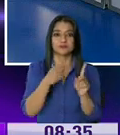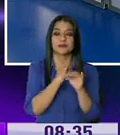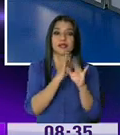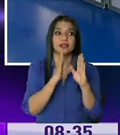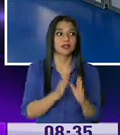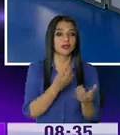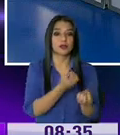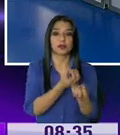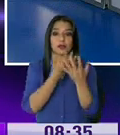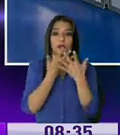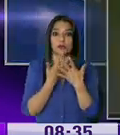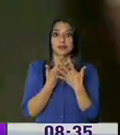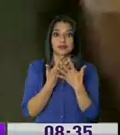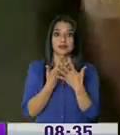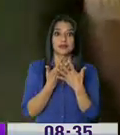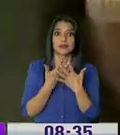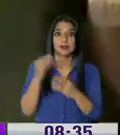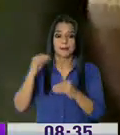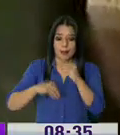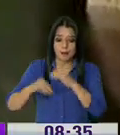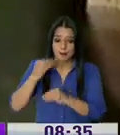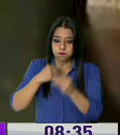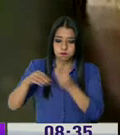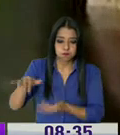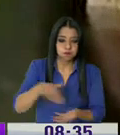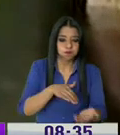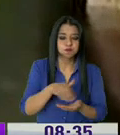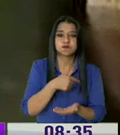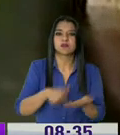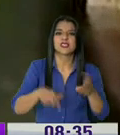acerca del armado de estos kits, qué contienen.